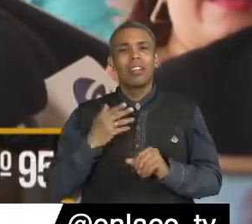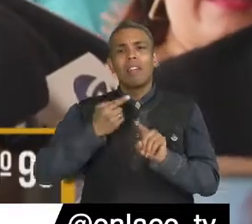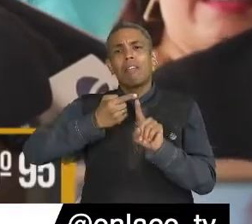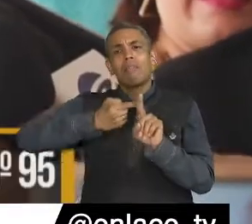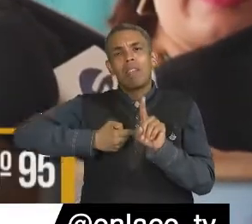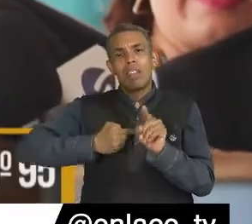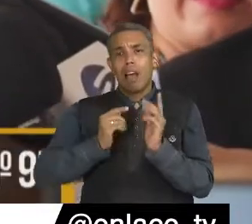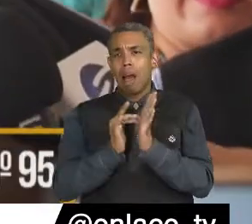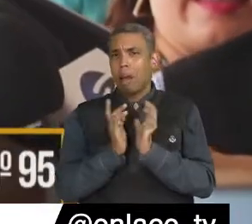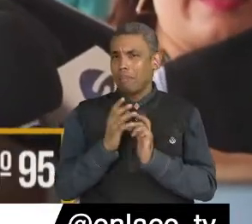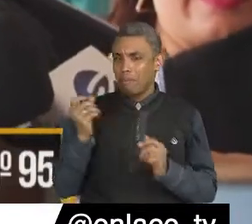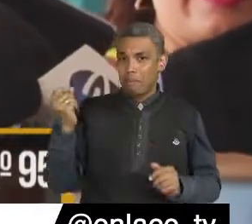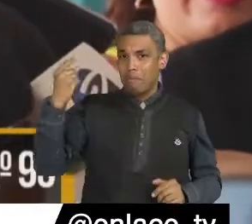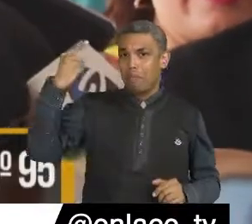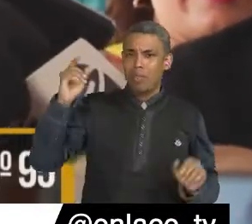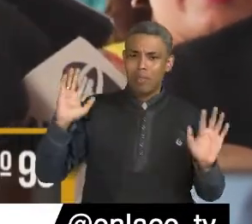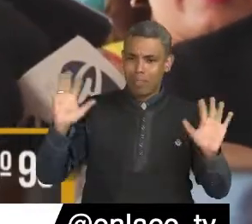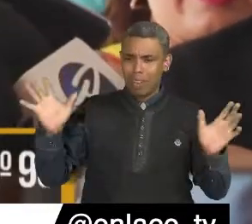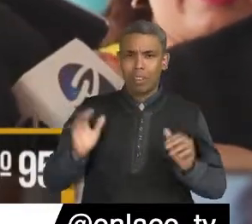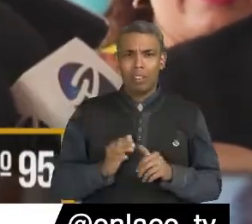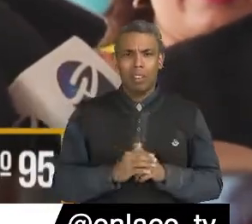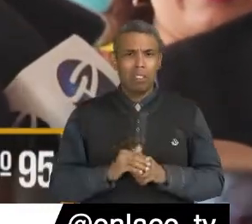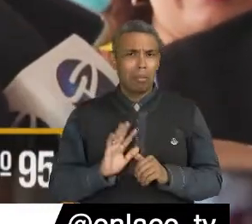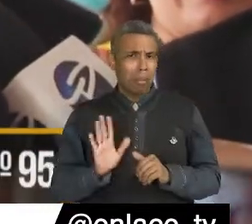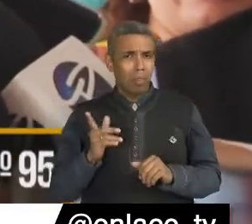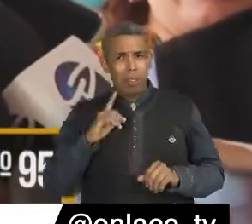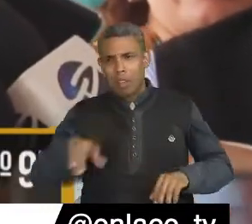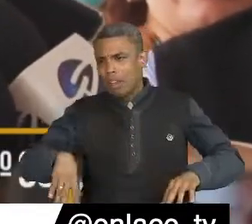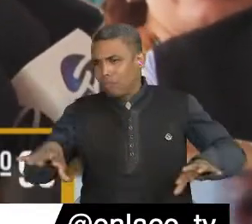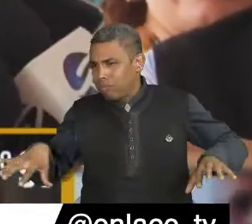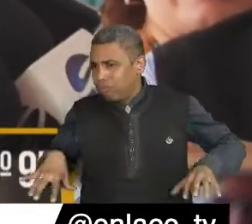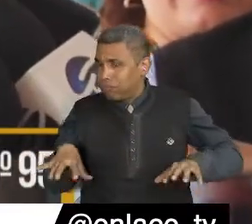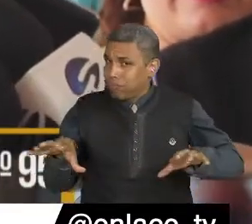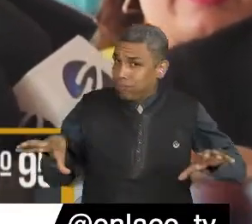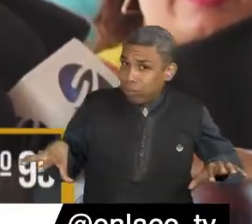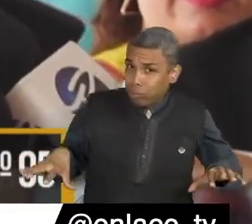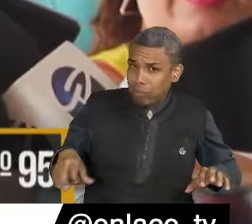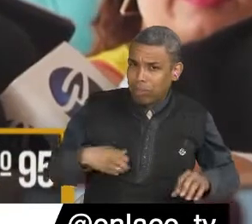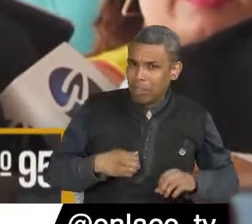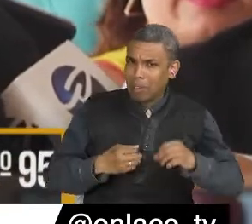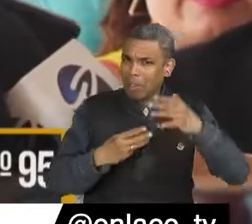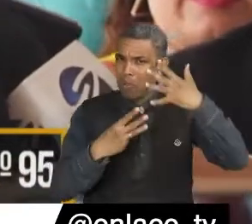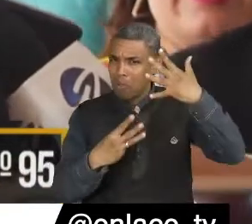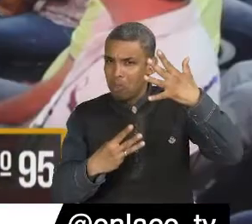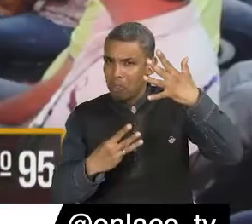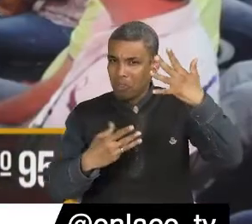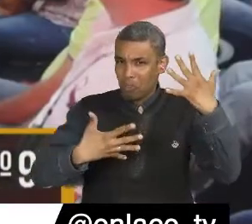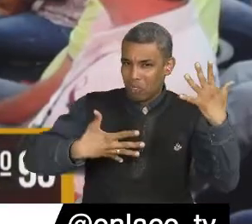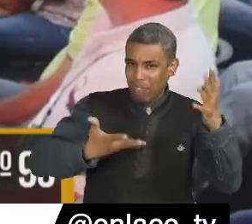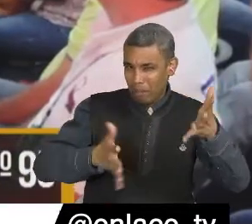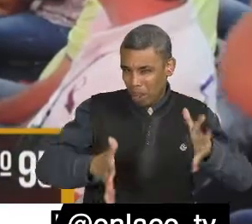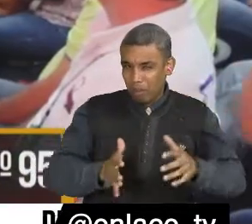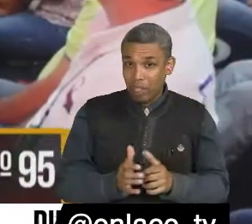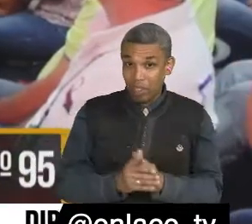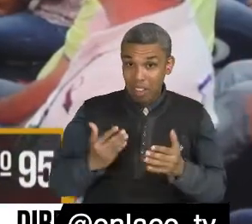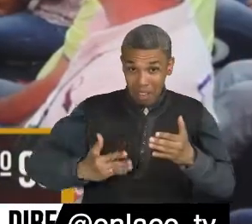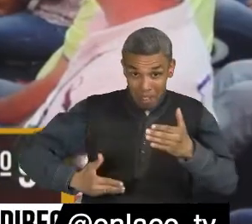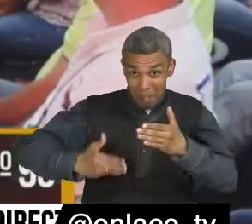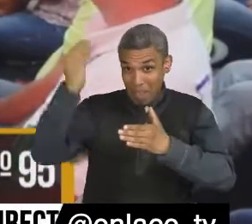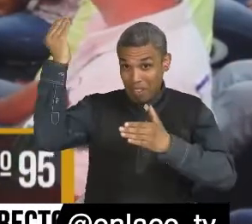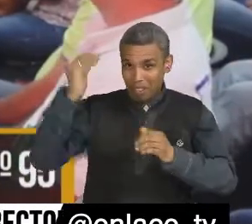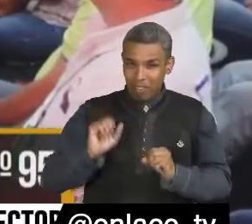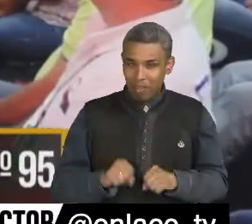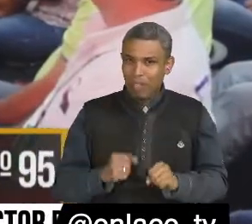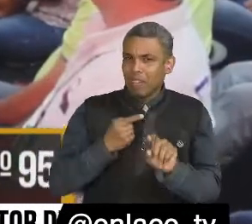abril, tenemos como unos 8 o 10 eventos. Queremos hoy aprovechar en este lanzamiento para que abril se